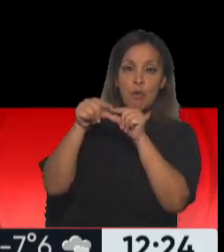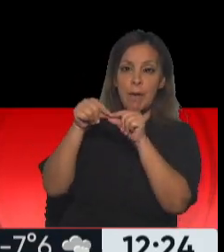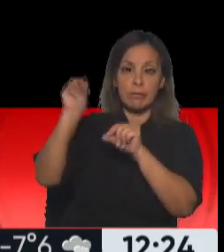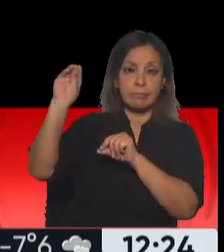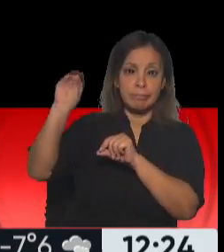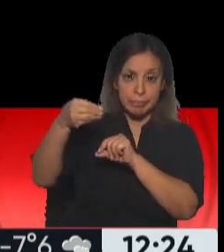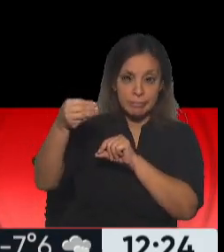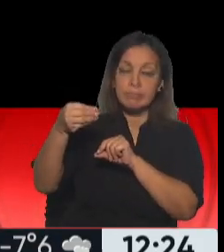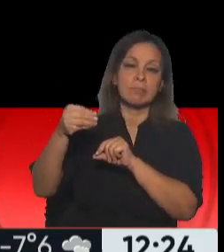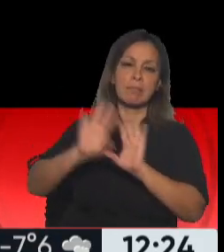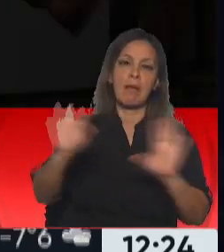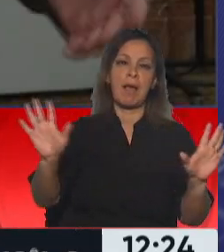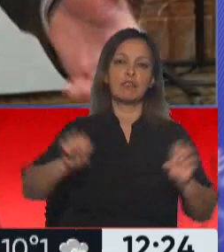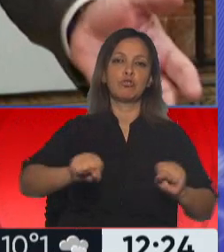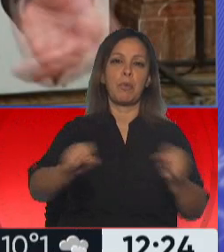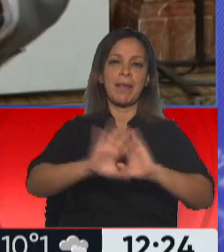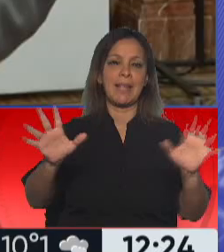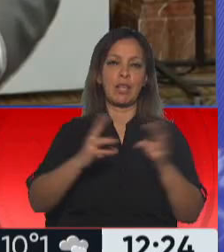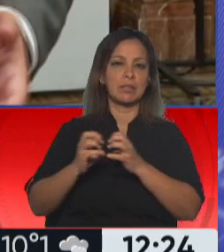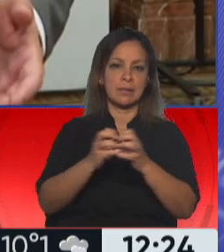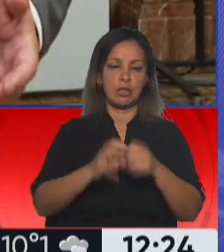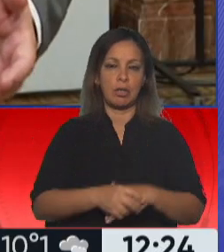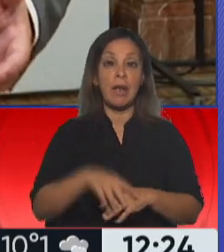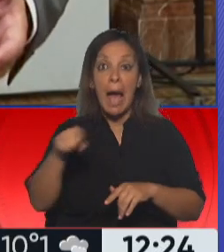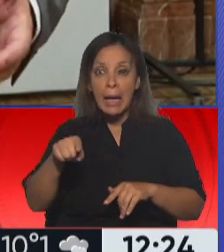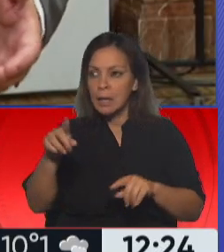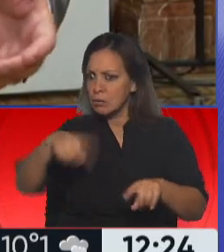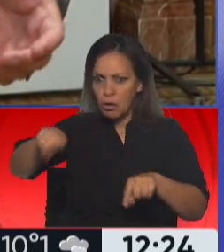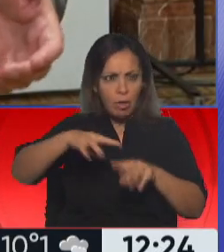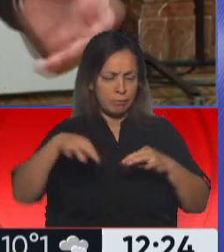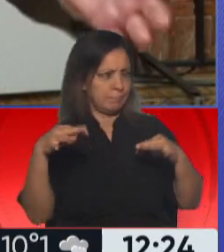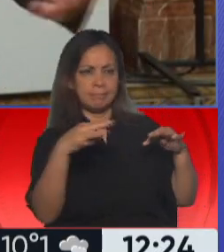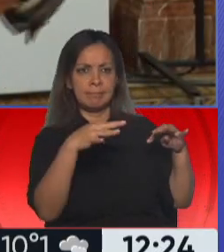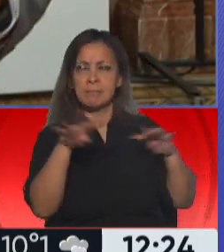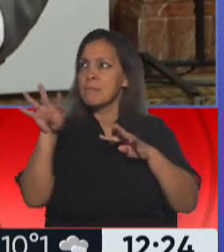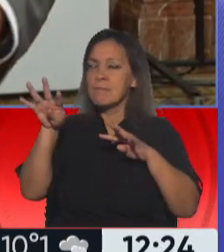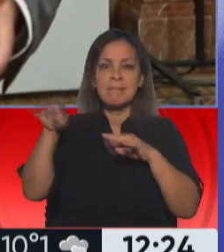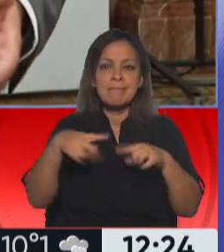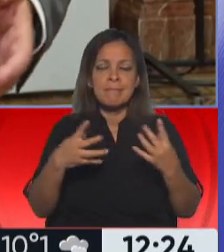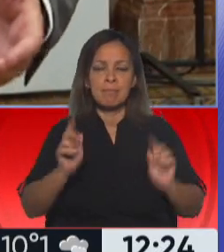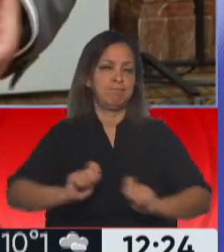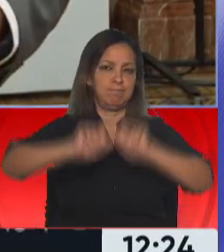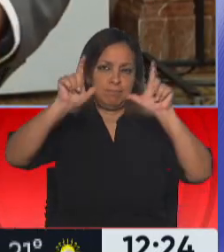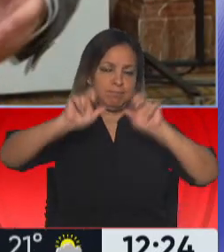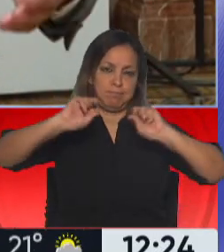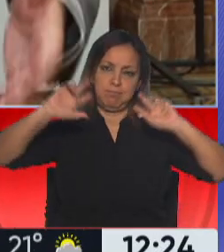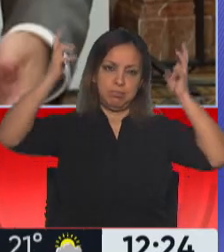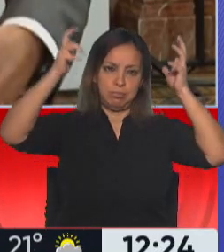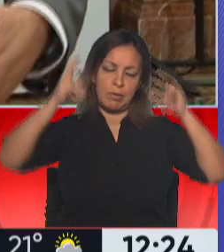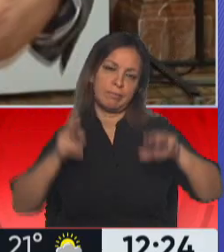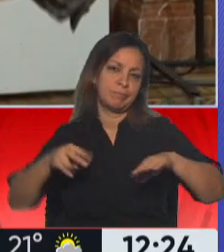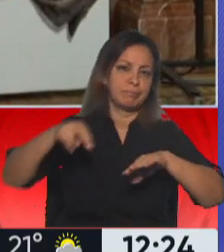sesión directamente. Eso Escándalo, genera la Fernando. reacción. Verdadero escándalo. Exactamente, genera la reacción de